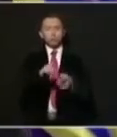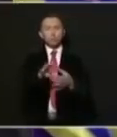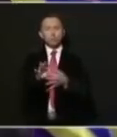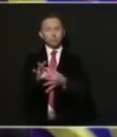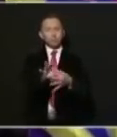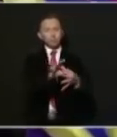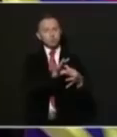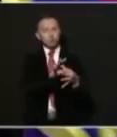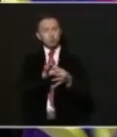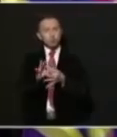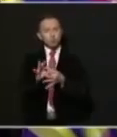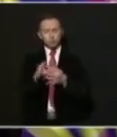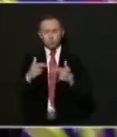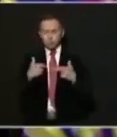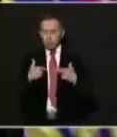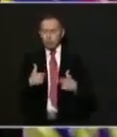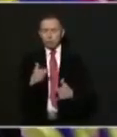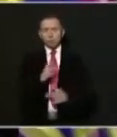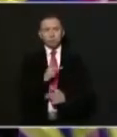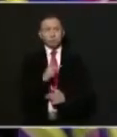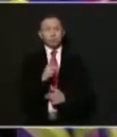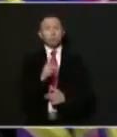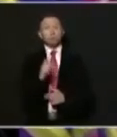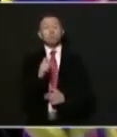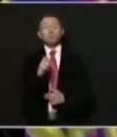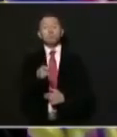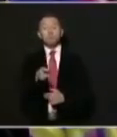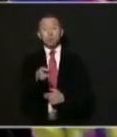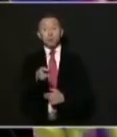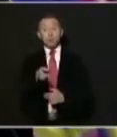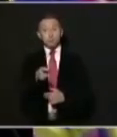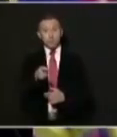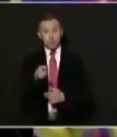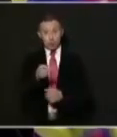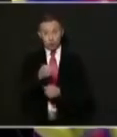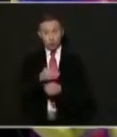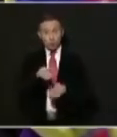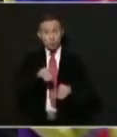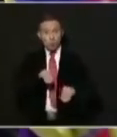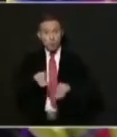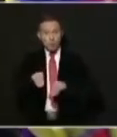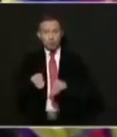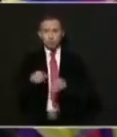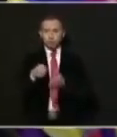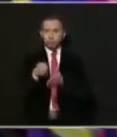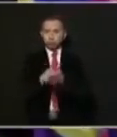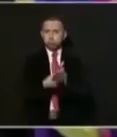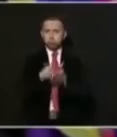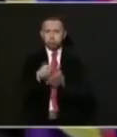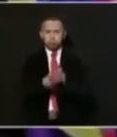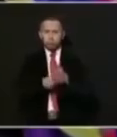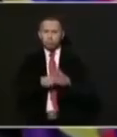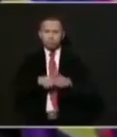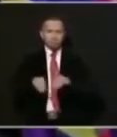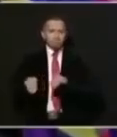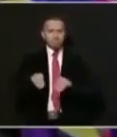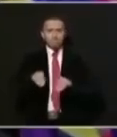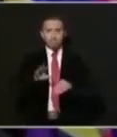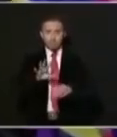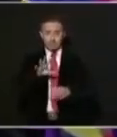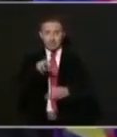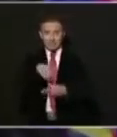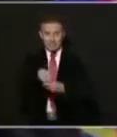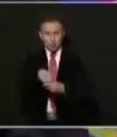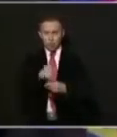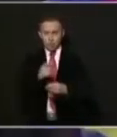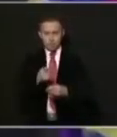porque todos los que participamos en este movimiento y los precursores de este movimiento